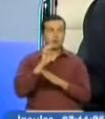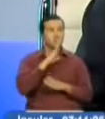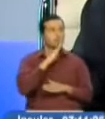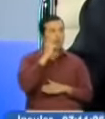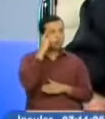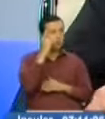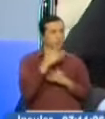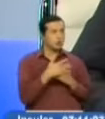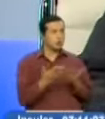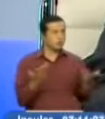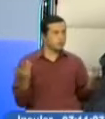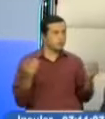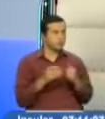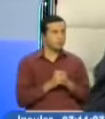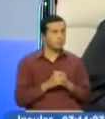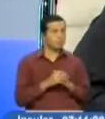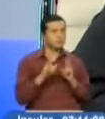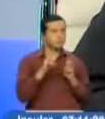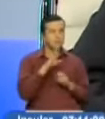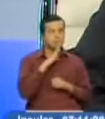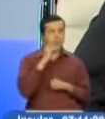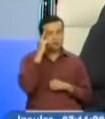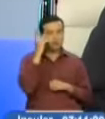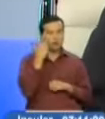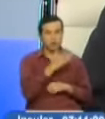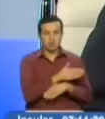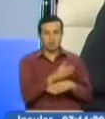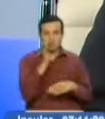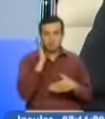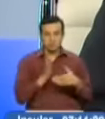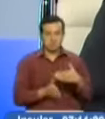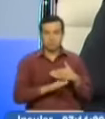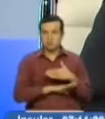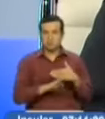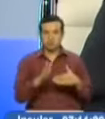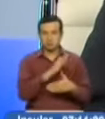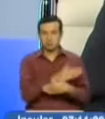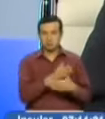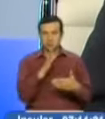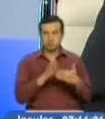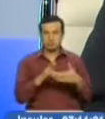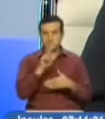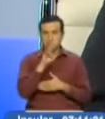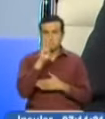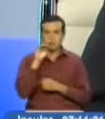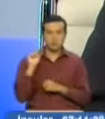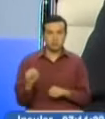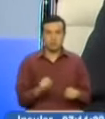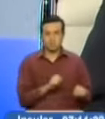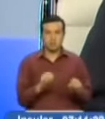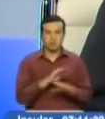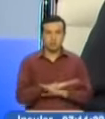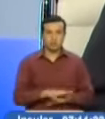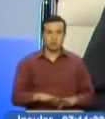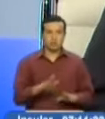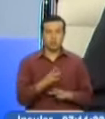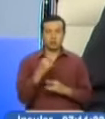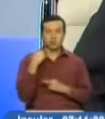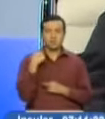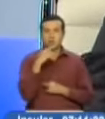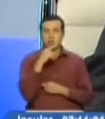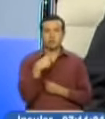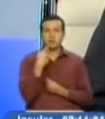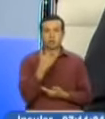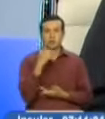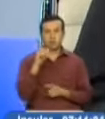correísmo. Pero lo cierto es que Correa termina las elecciones, termina su mandato el 24 de mayo y entrega el poder, y le entregaría el poder